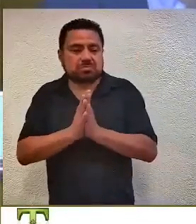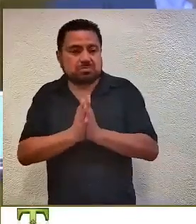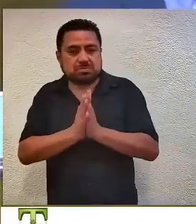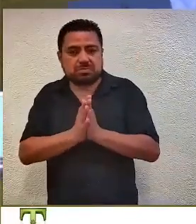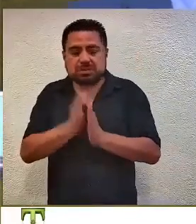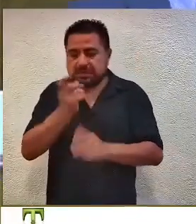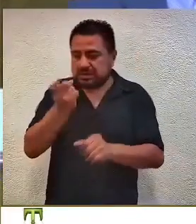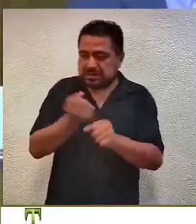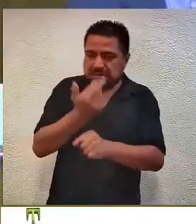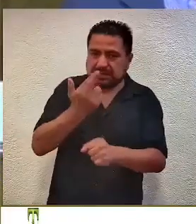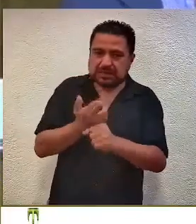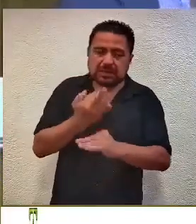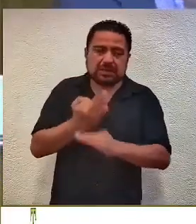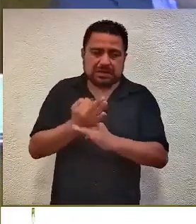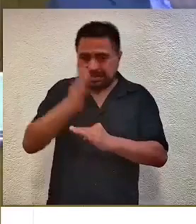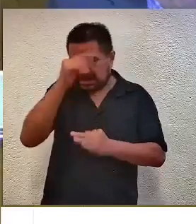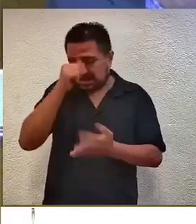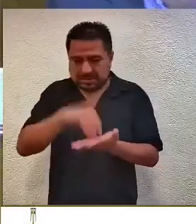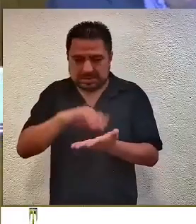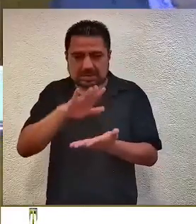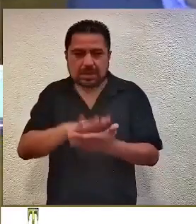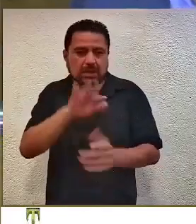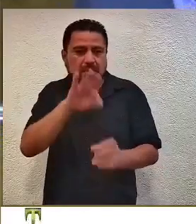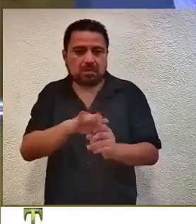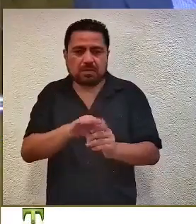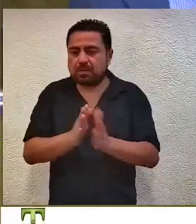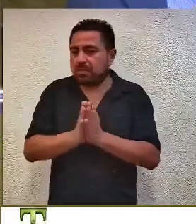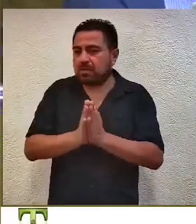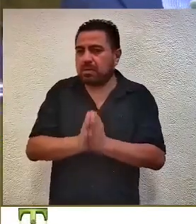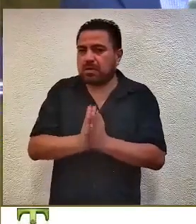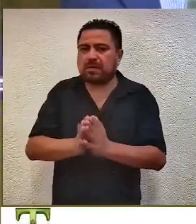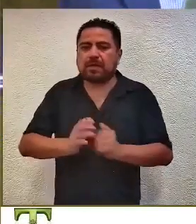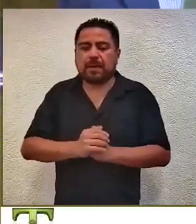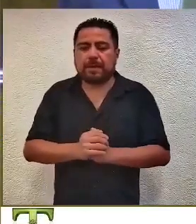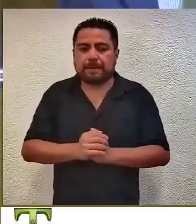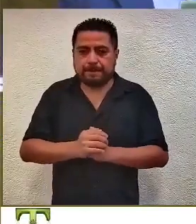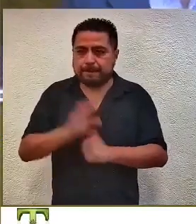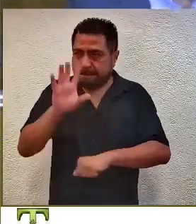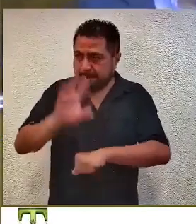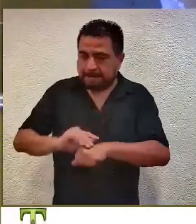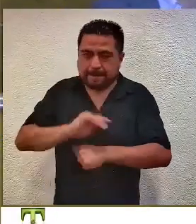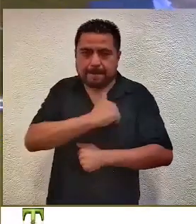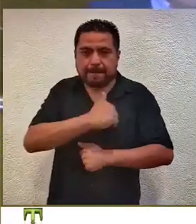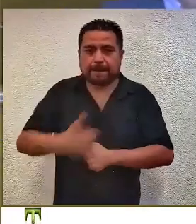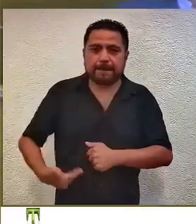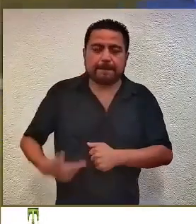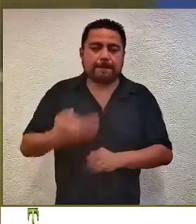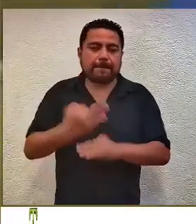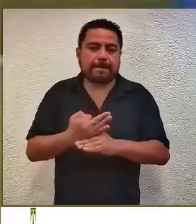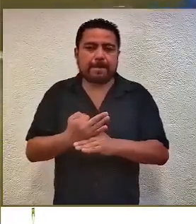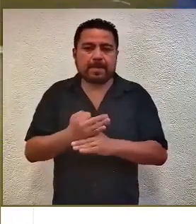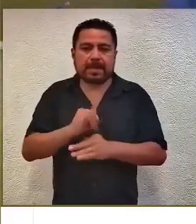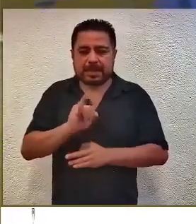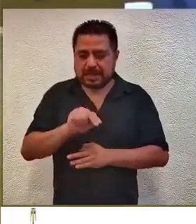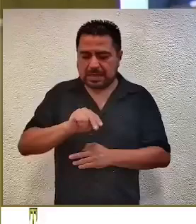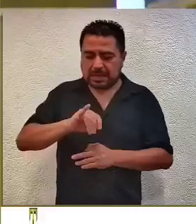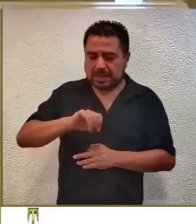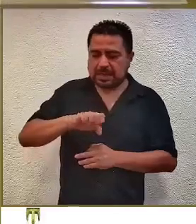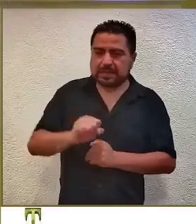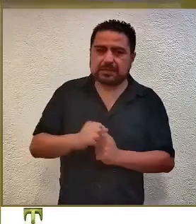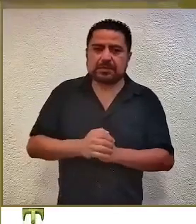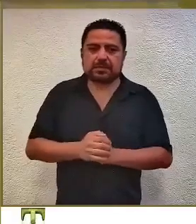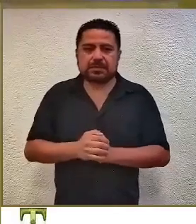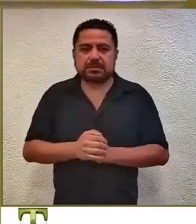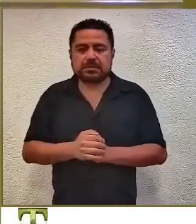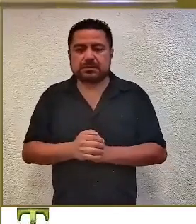al secretario general de acuerdos tome la votación, por favor. Con su autorización, magistrada presidenta, magistrado ponente José Inés Betancourt Salgado.